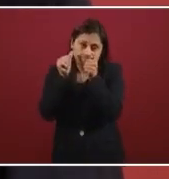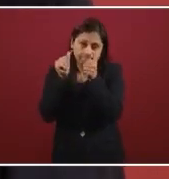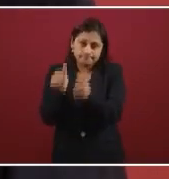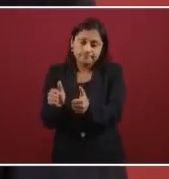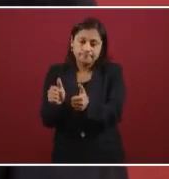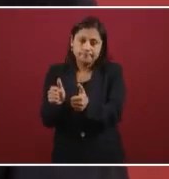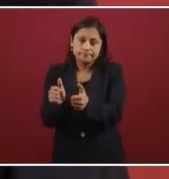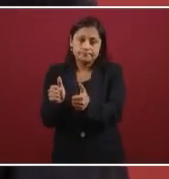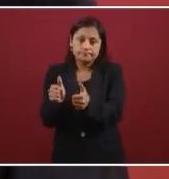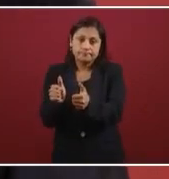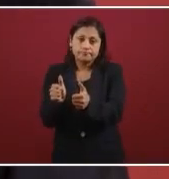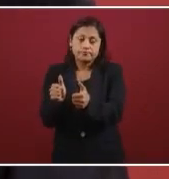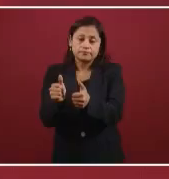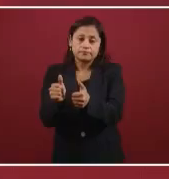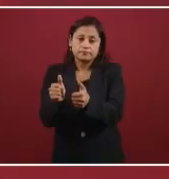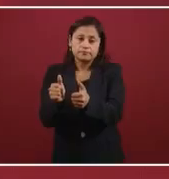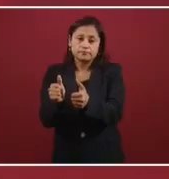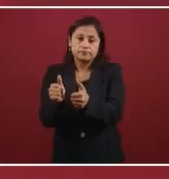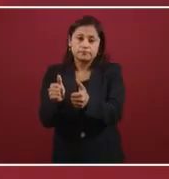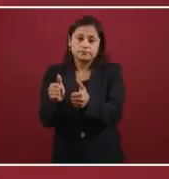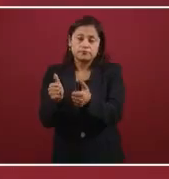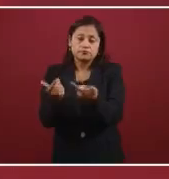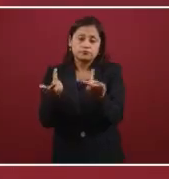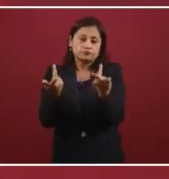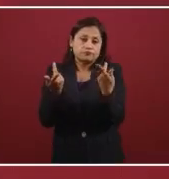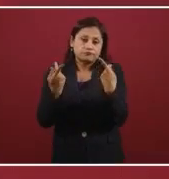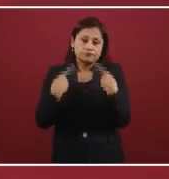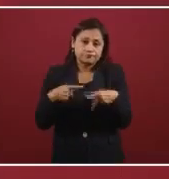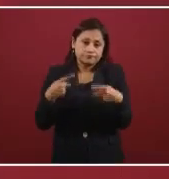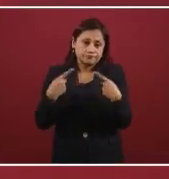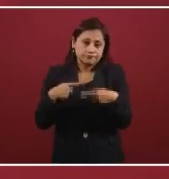a la gente